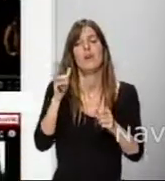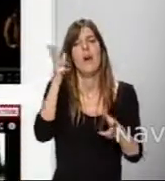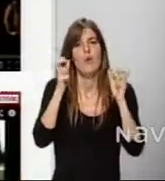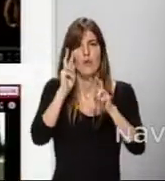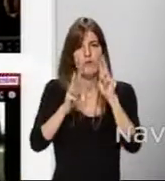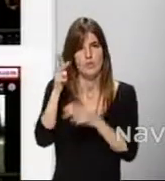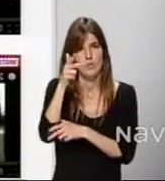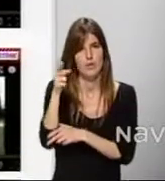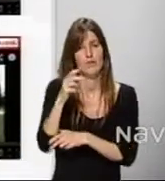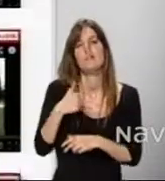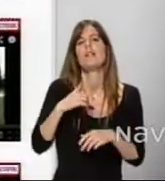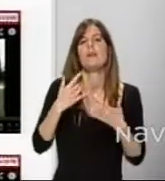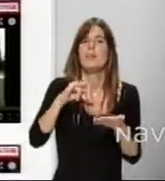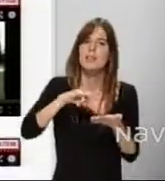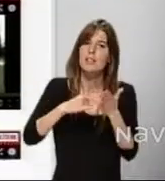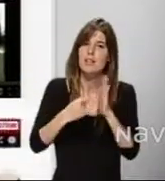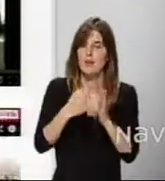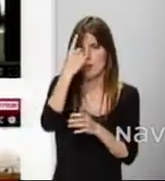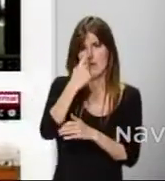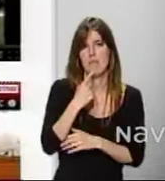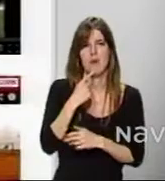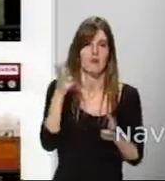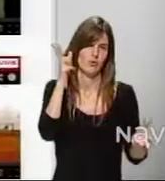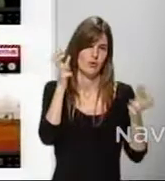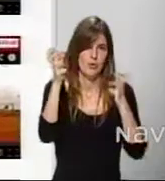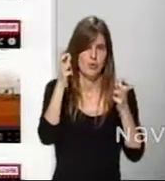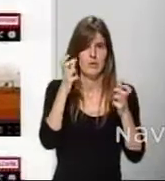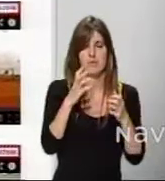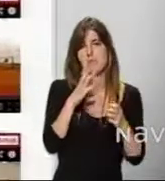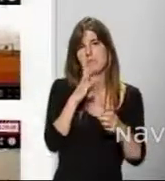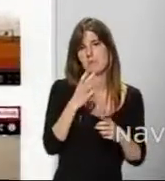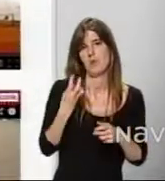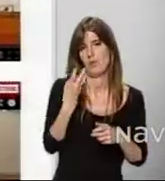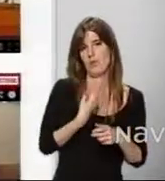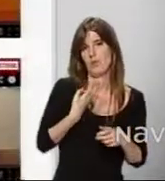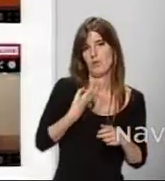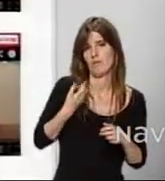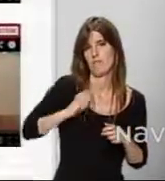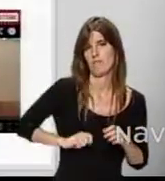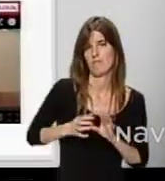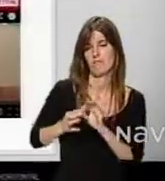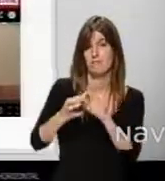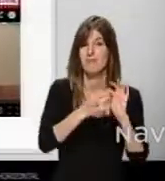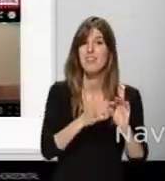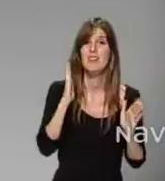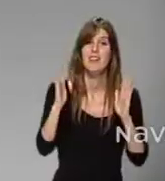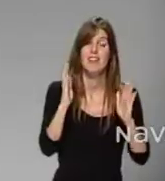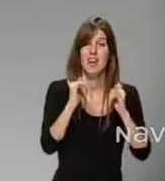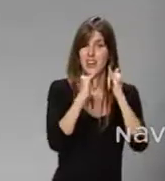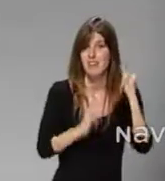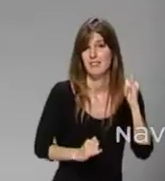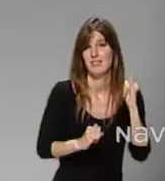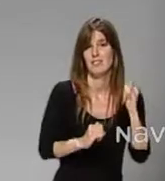también tenemos un compañero que es técnico de imagen y sonido. Entonces, dada la situación de crisis en la cual estamos, los medios de comunicación,